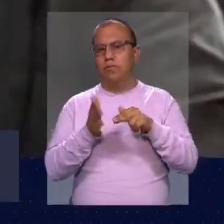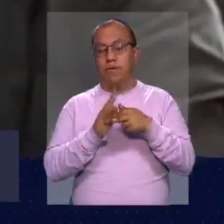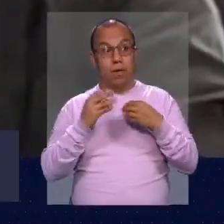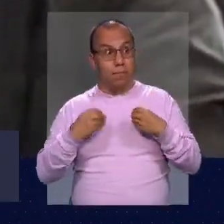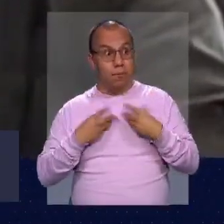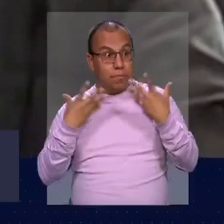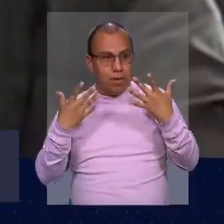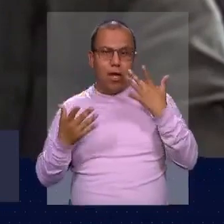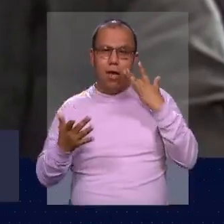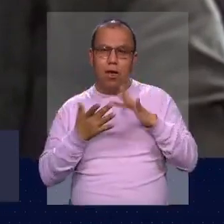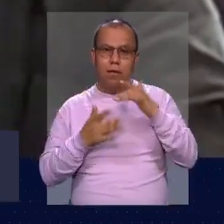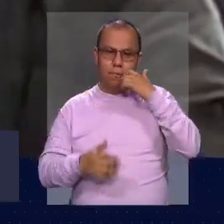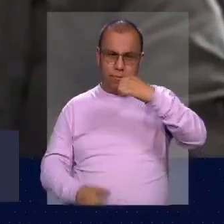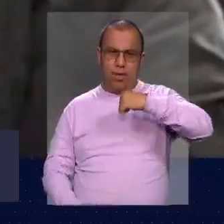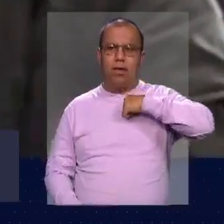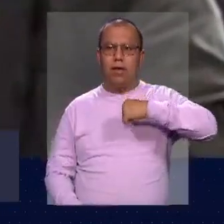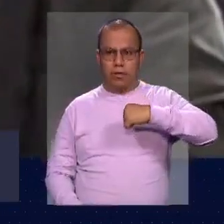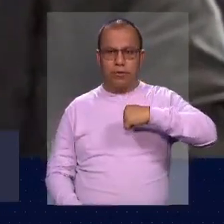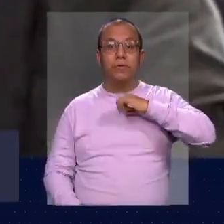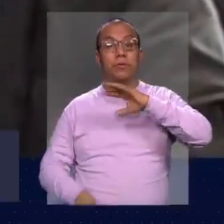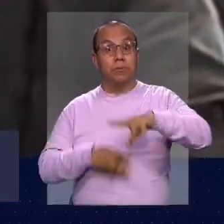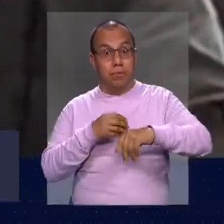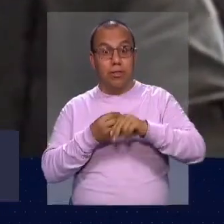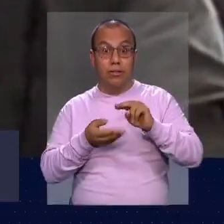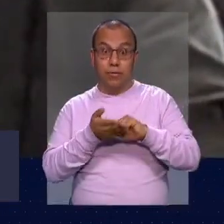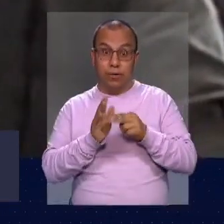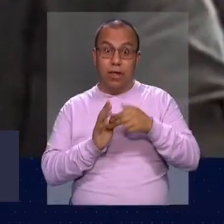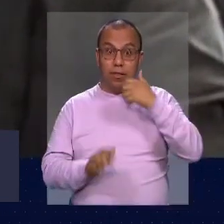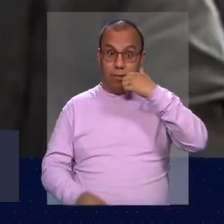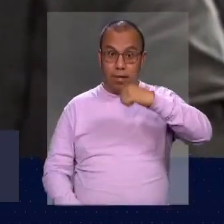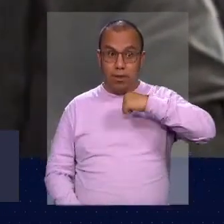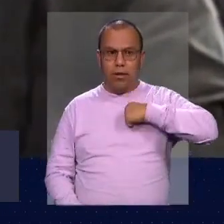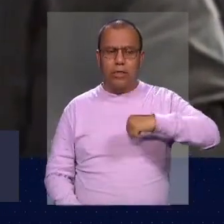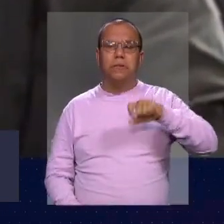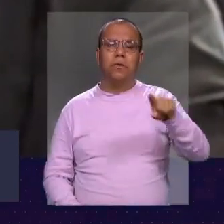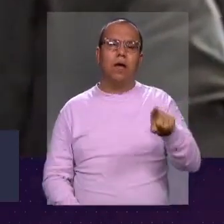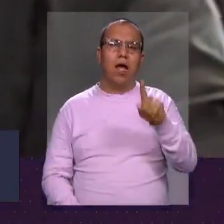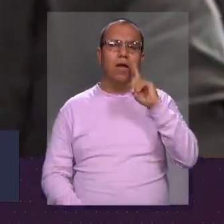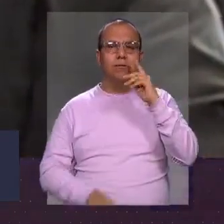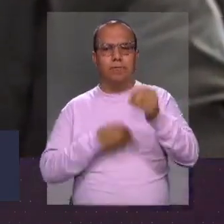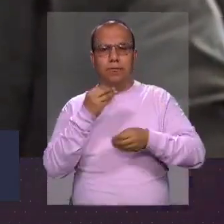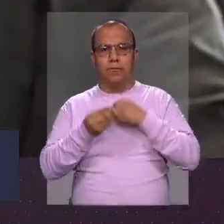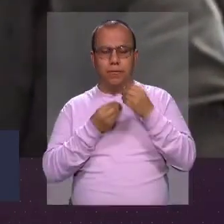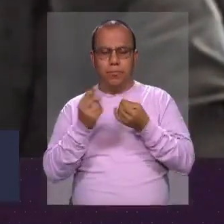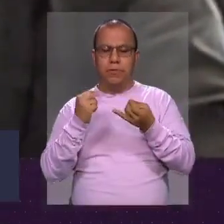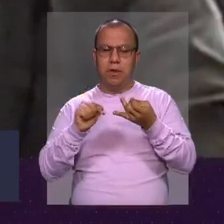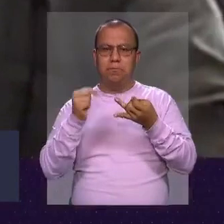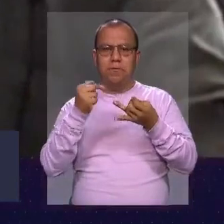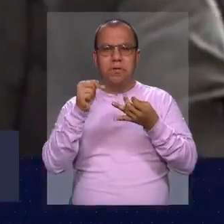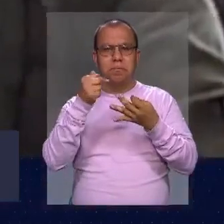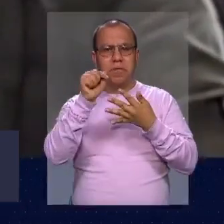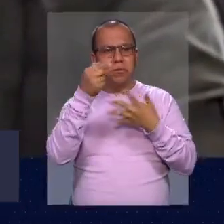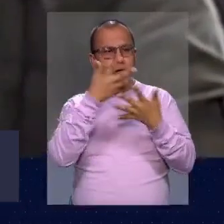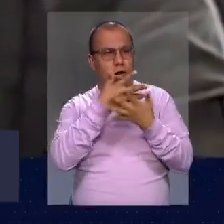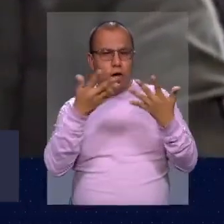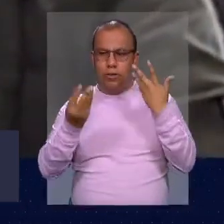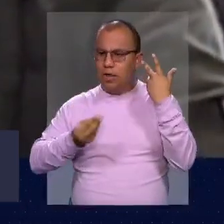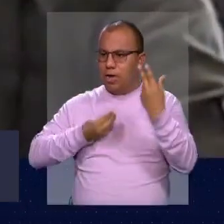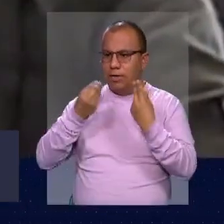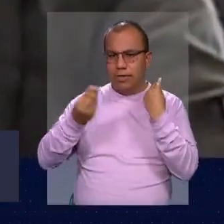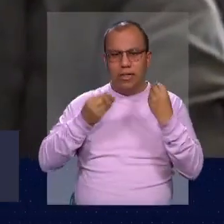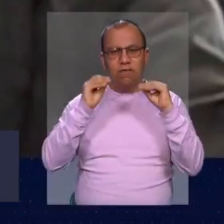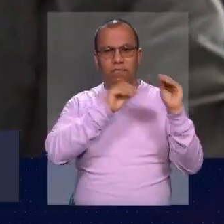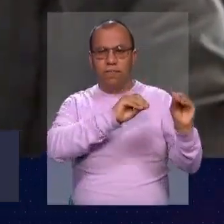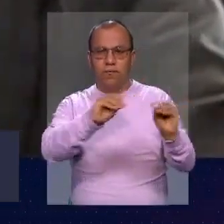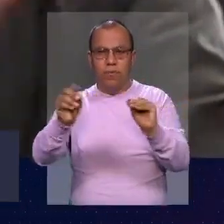tienen derecho a existir. Y como tienen derecho a existir, pues hay que crear los instrumentos, hay que crear todo el sistema educativo y